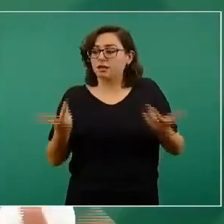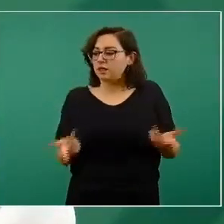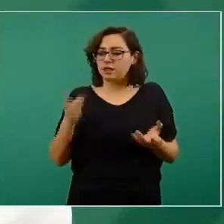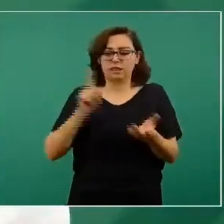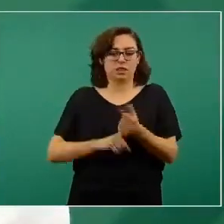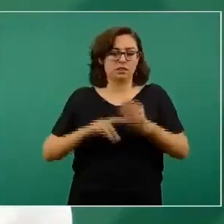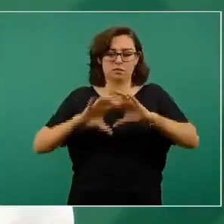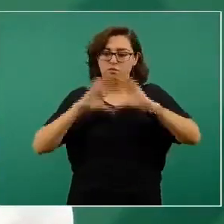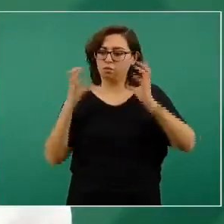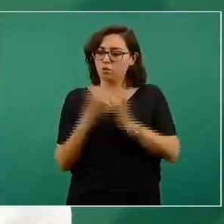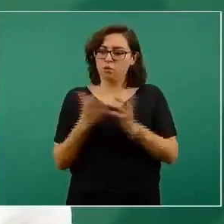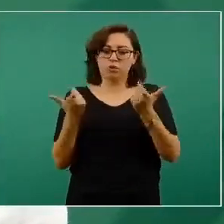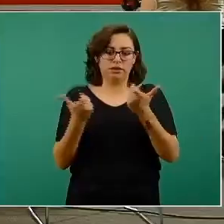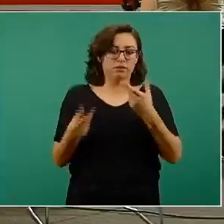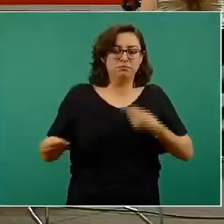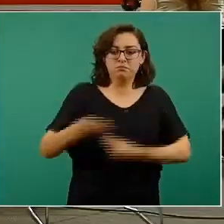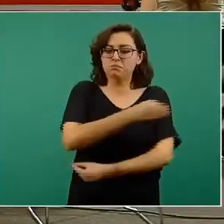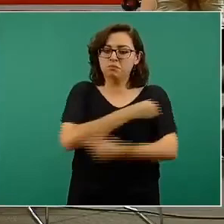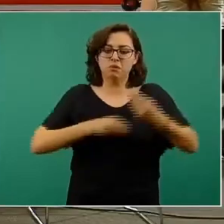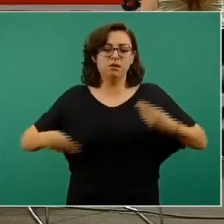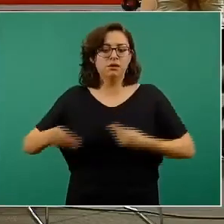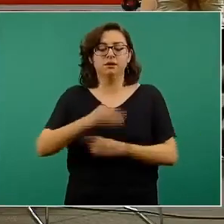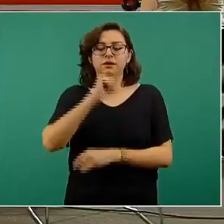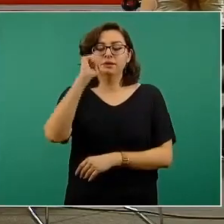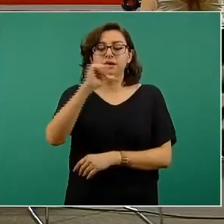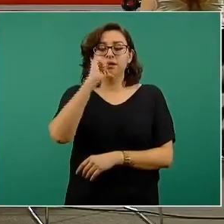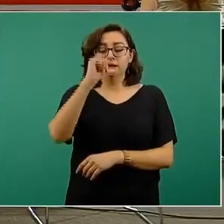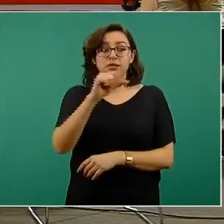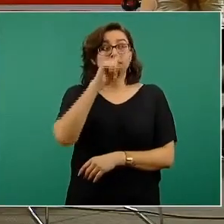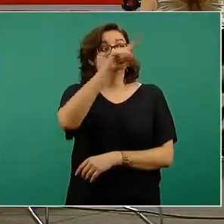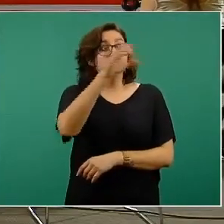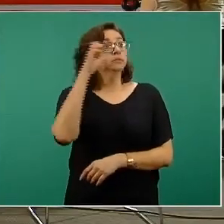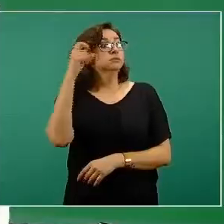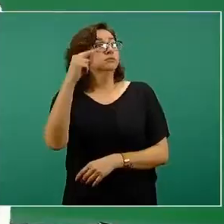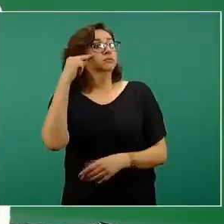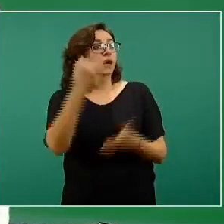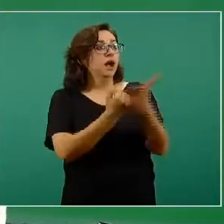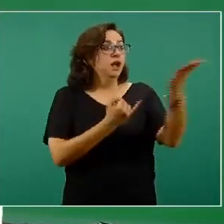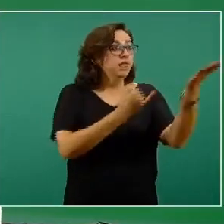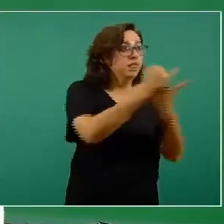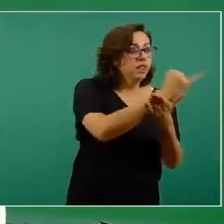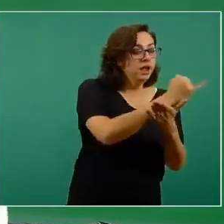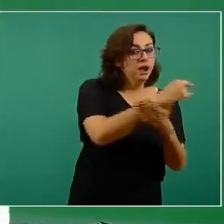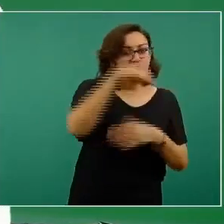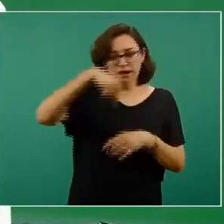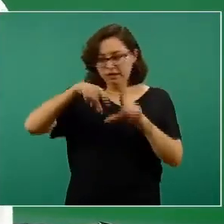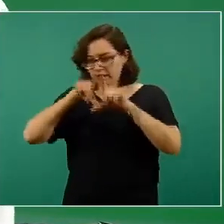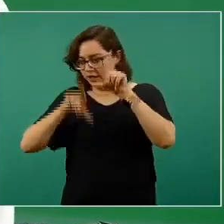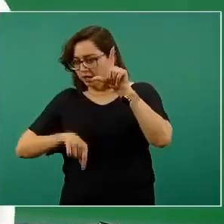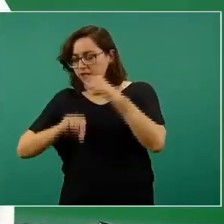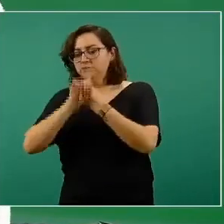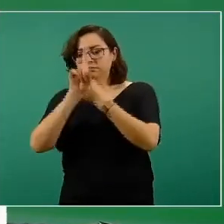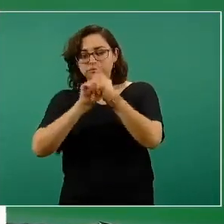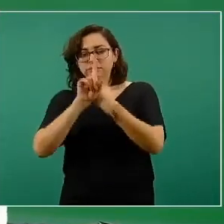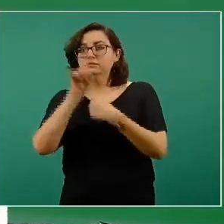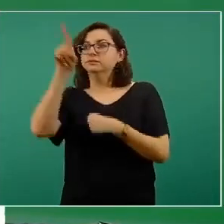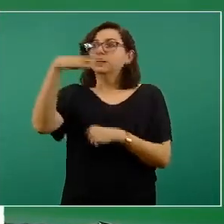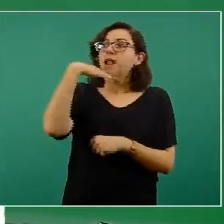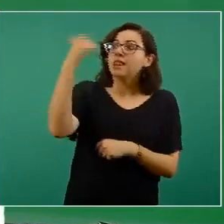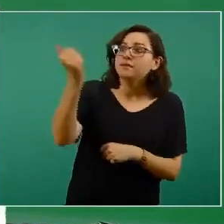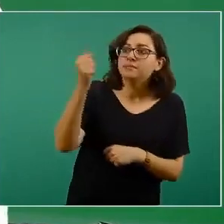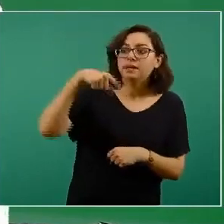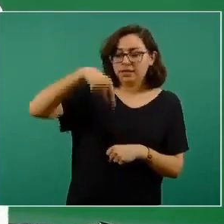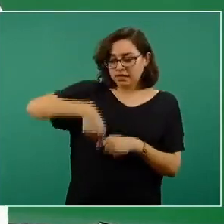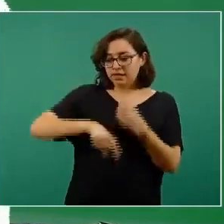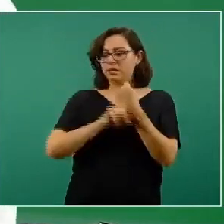económicos globales. Entonces, lo que se decida en China puede afectar a México, o lo que se decida en Alemania puede afectar a México,